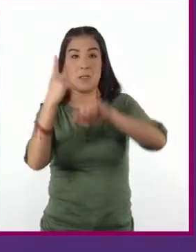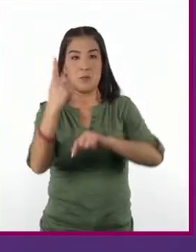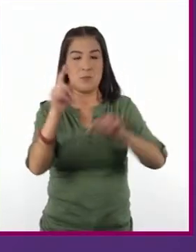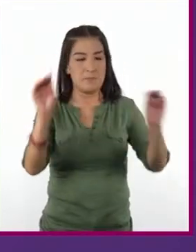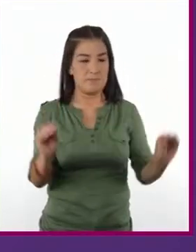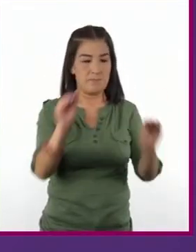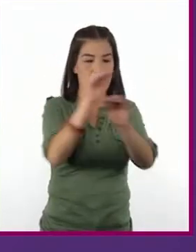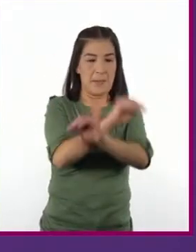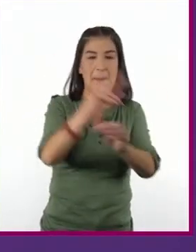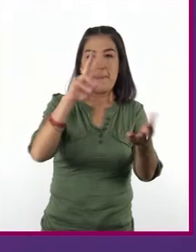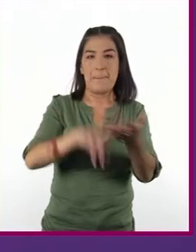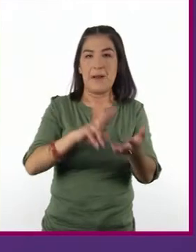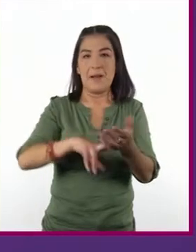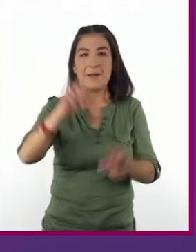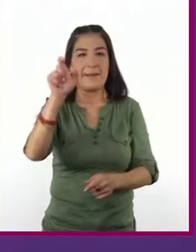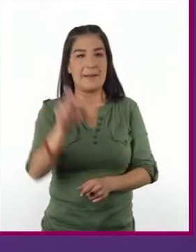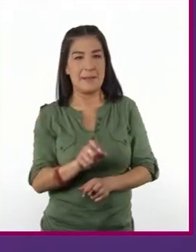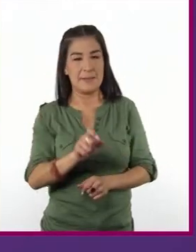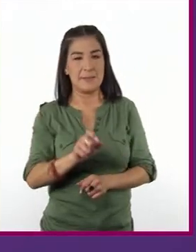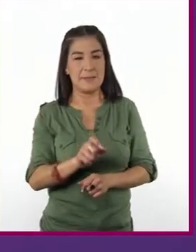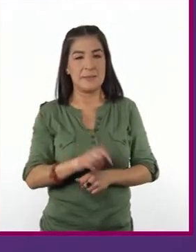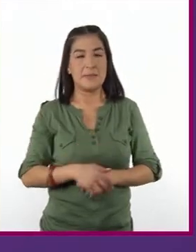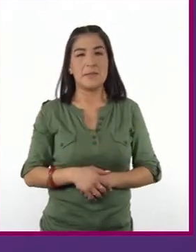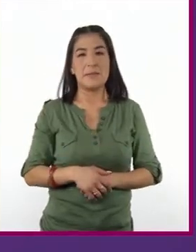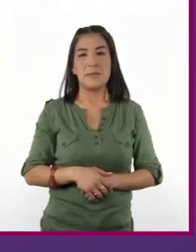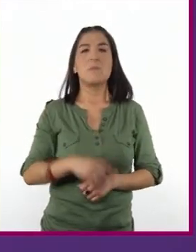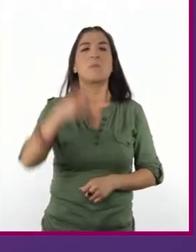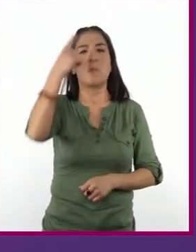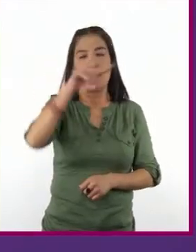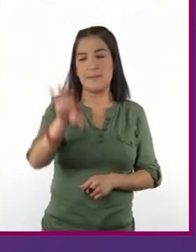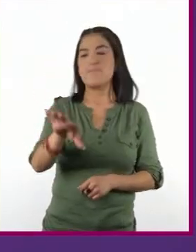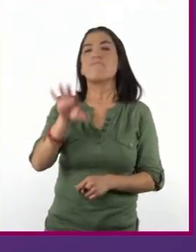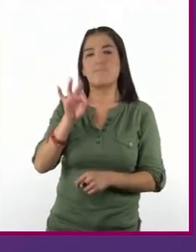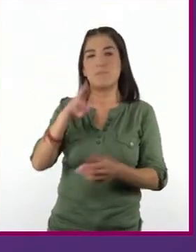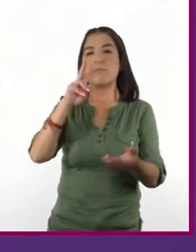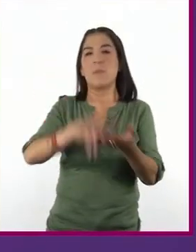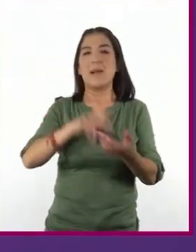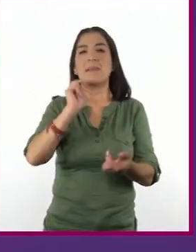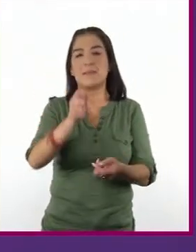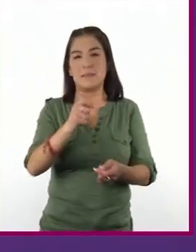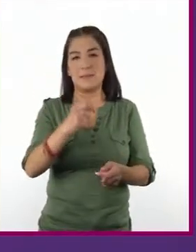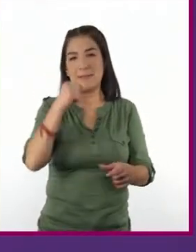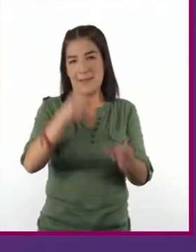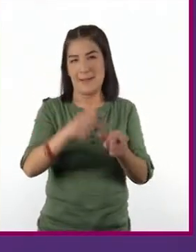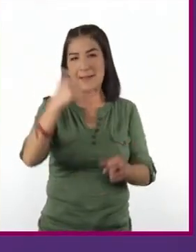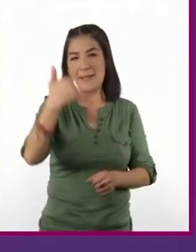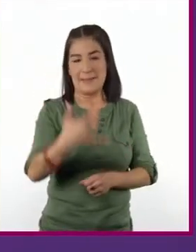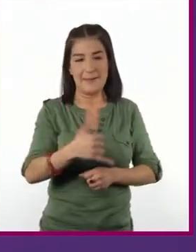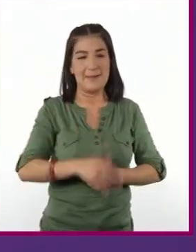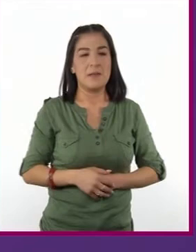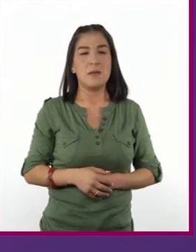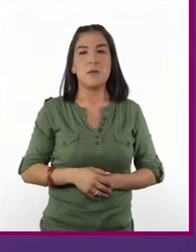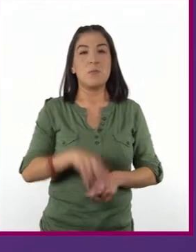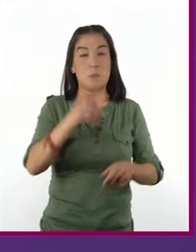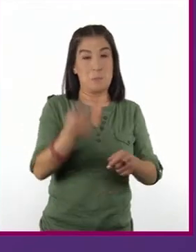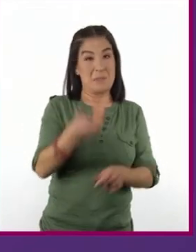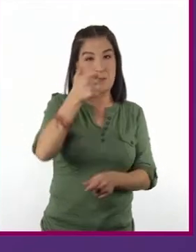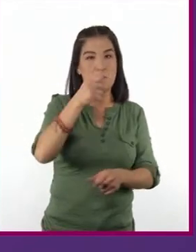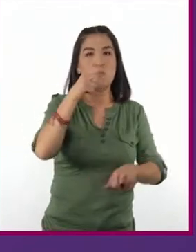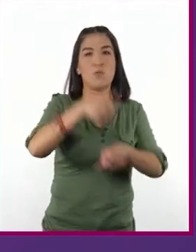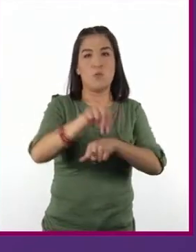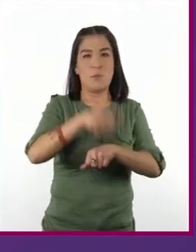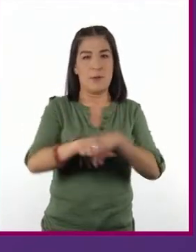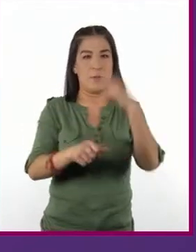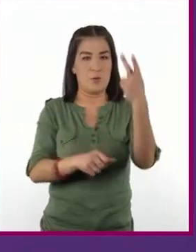sustituir los valores de x para encontrar los valores de y. Iniciemos con el número 2, el cual sustituimos por